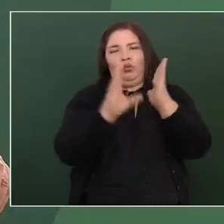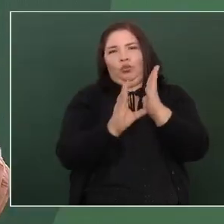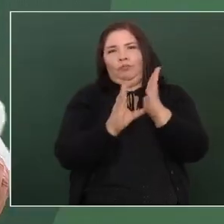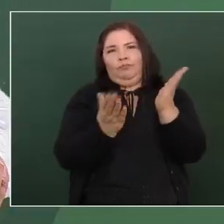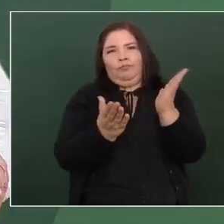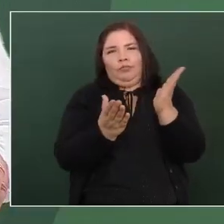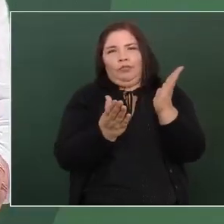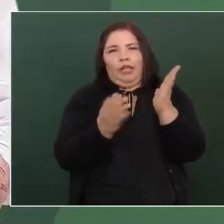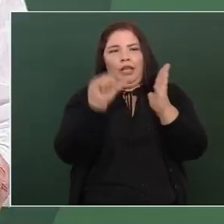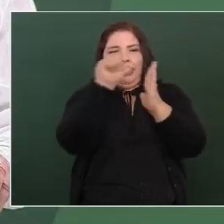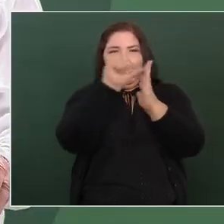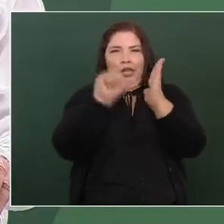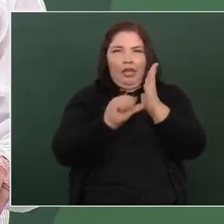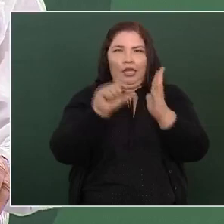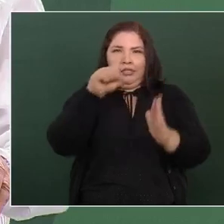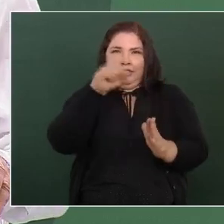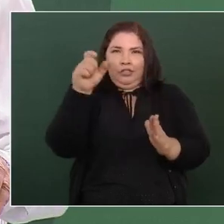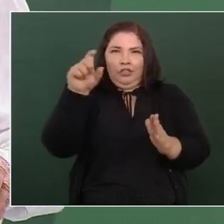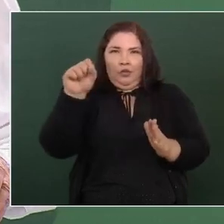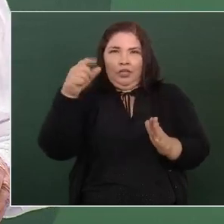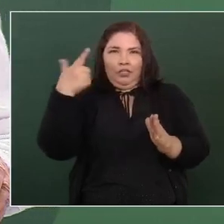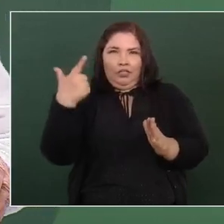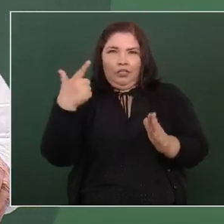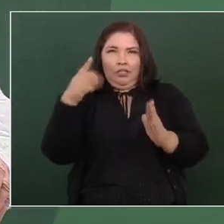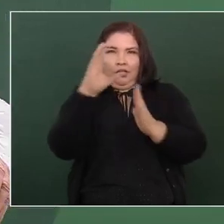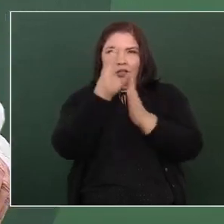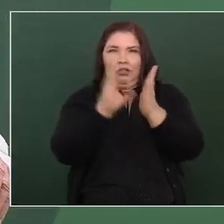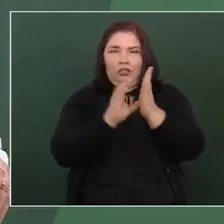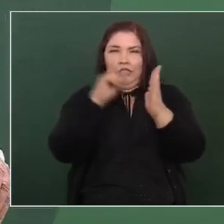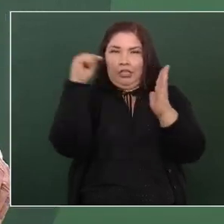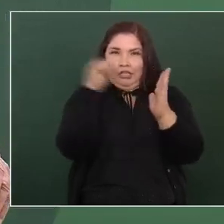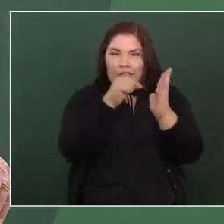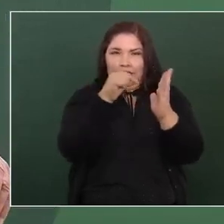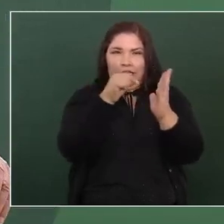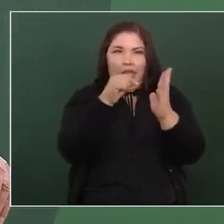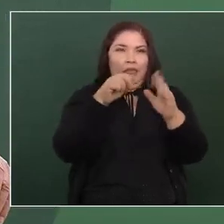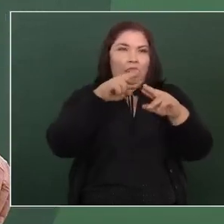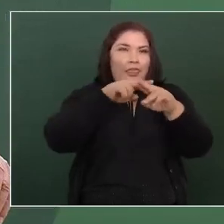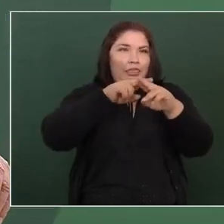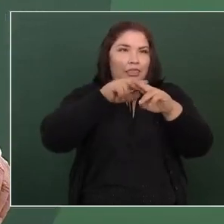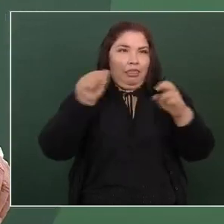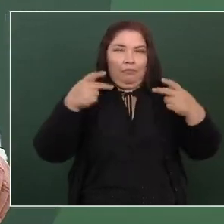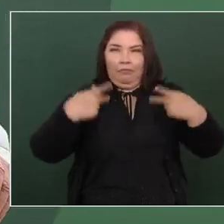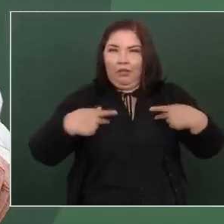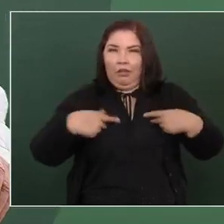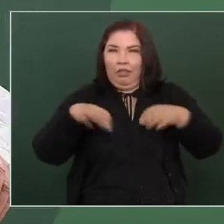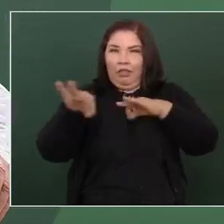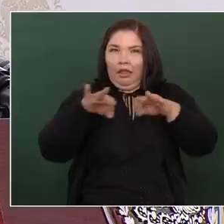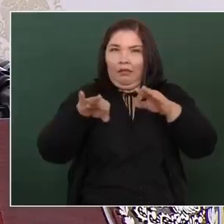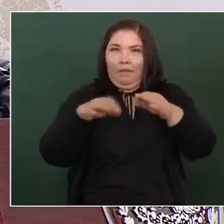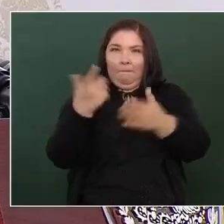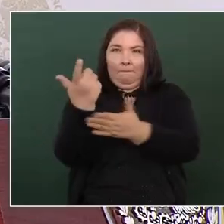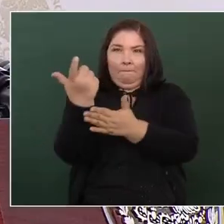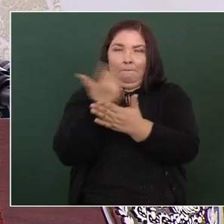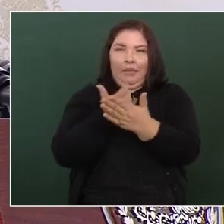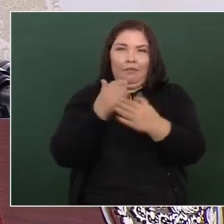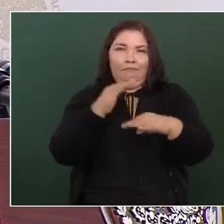porque en el artículo 127 de la Constitución se establece que ningún funcionario puede ganar